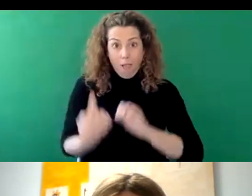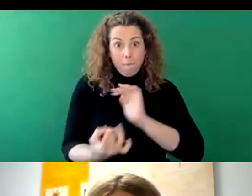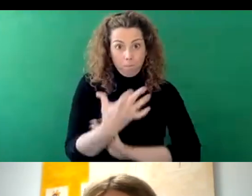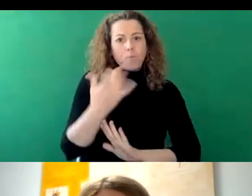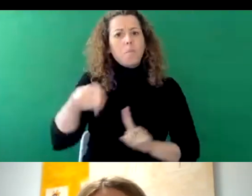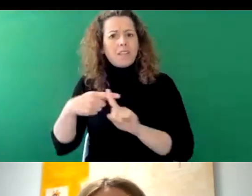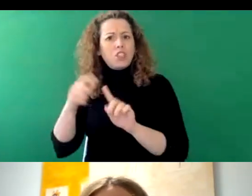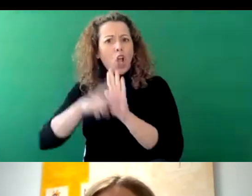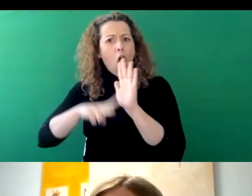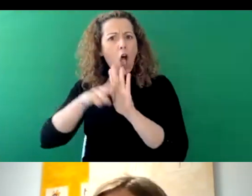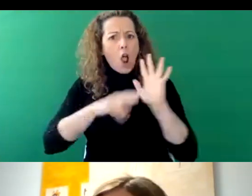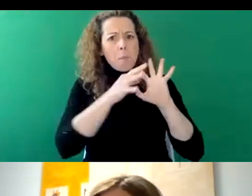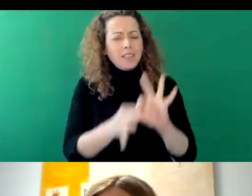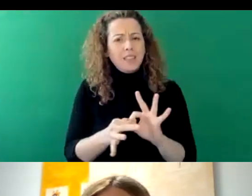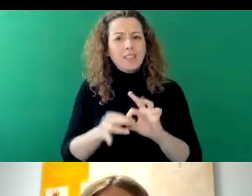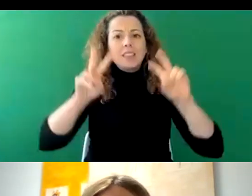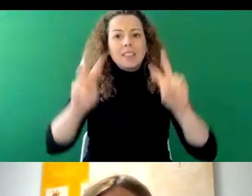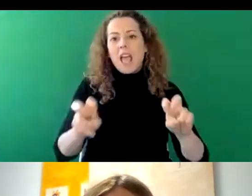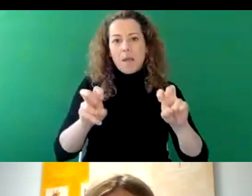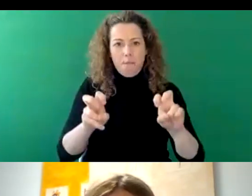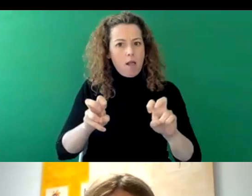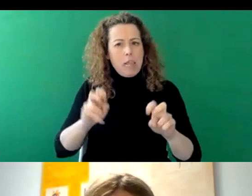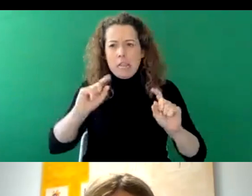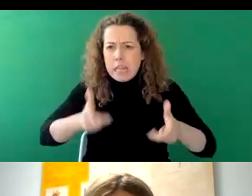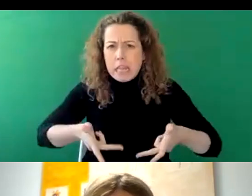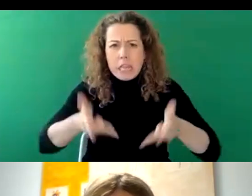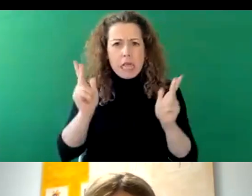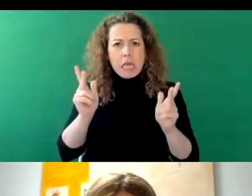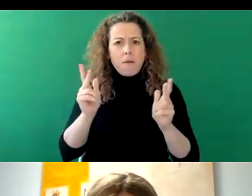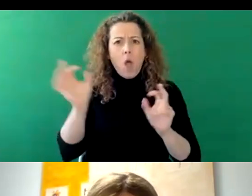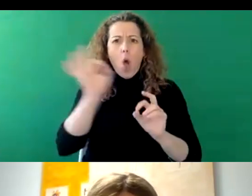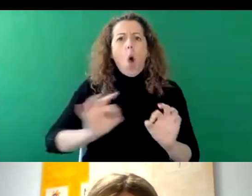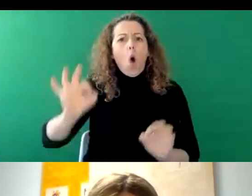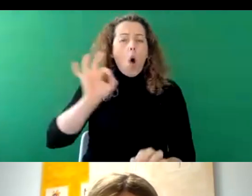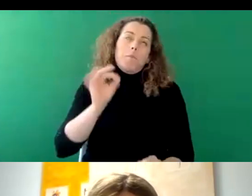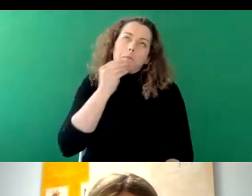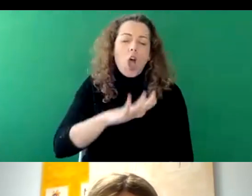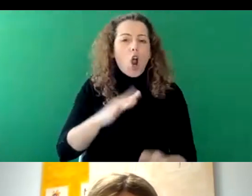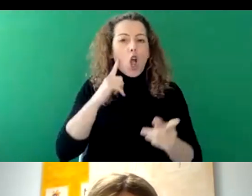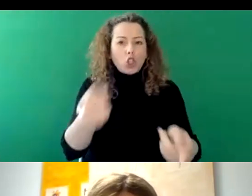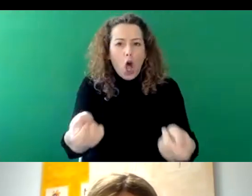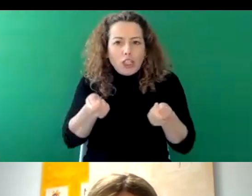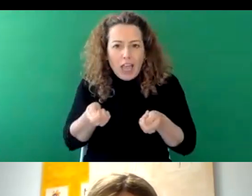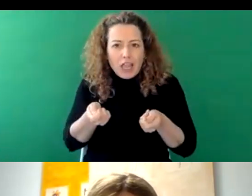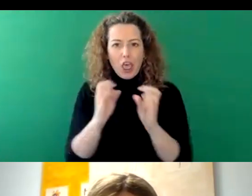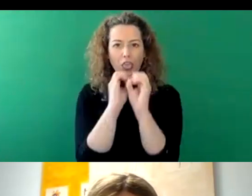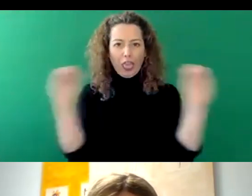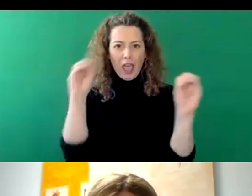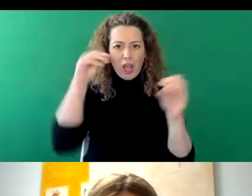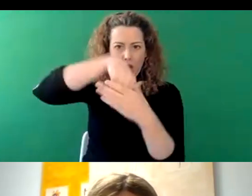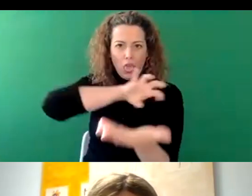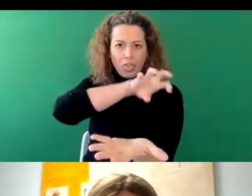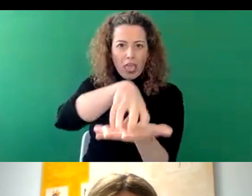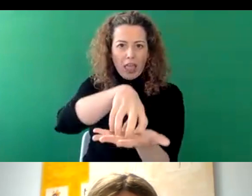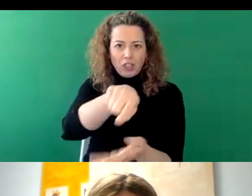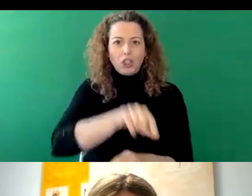materia de total libertad, bueno, o eliminación, mejor dicho, de esas contenciones en los centros.